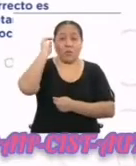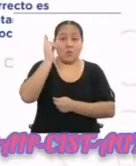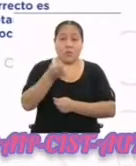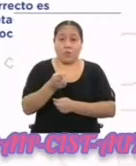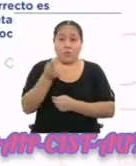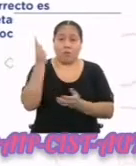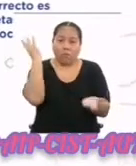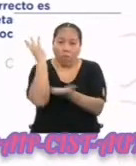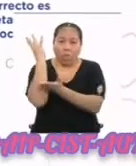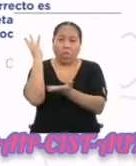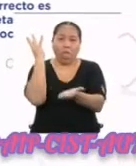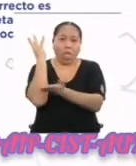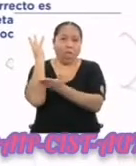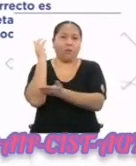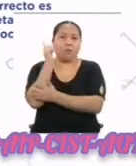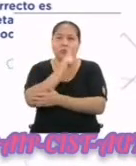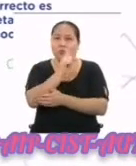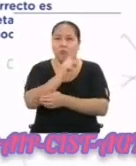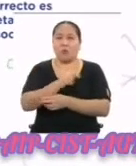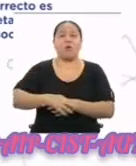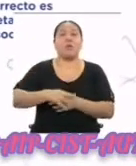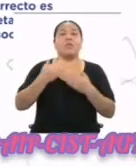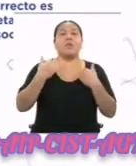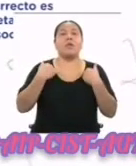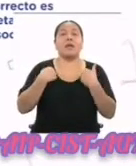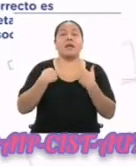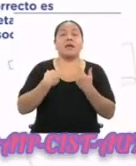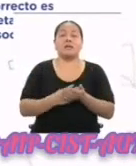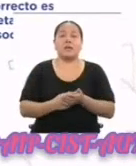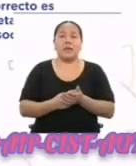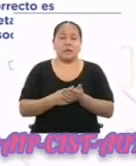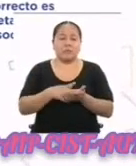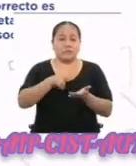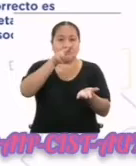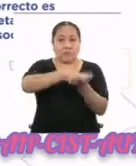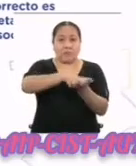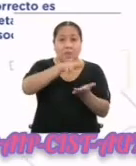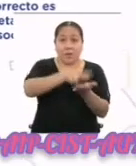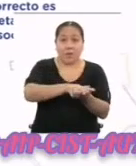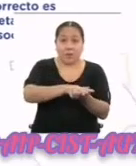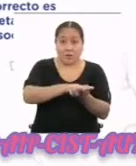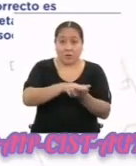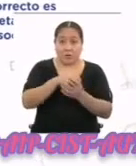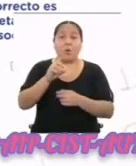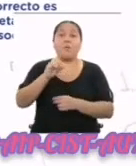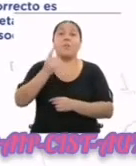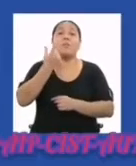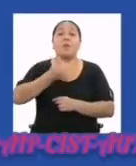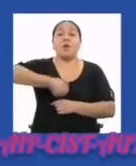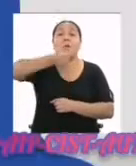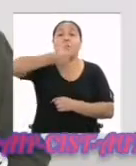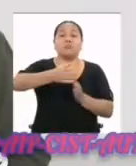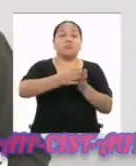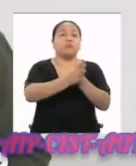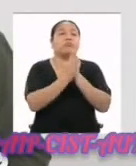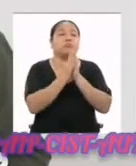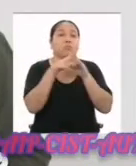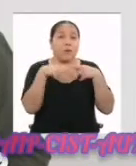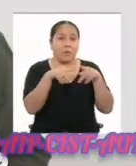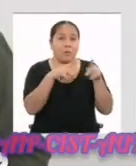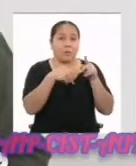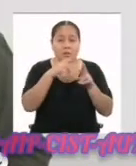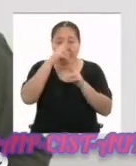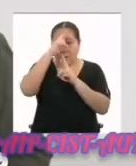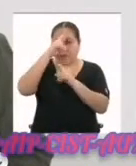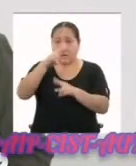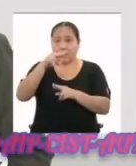hacerlo sin autorización, porque siempre lo correcto es acudir a las autoridades pertinentes y respetar